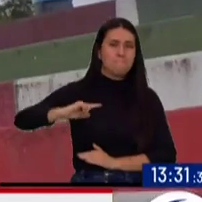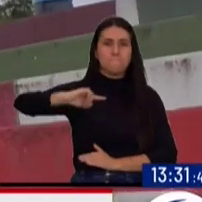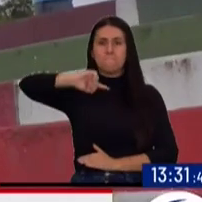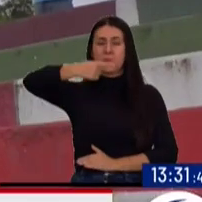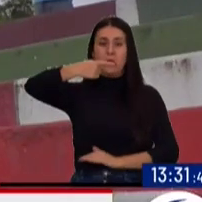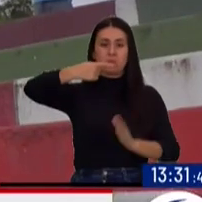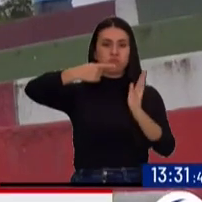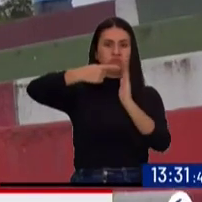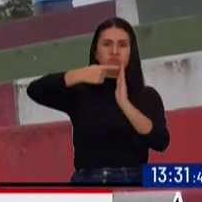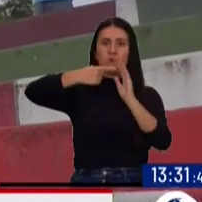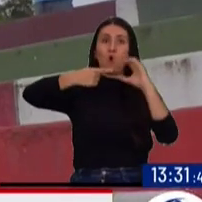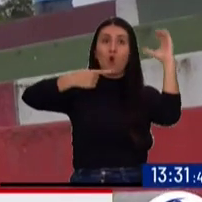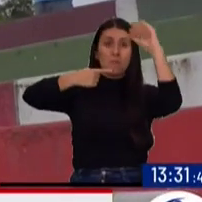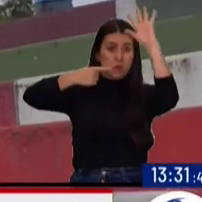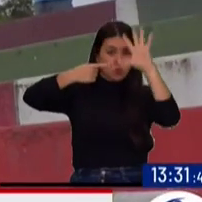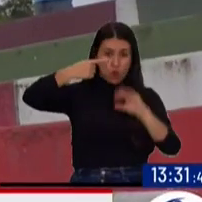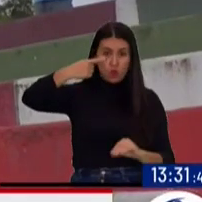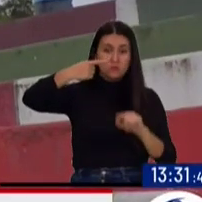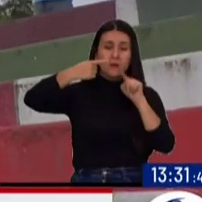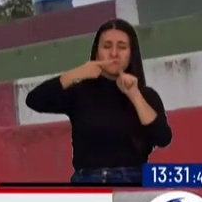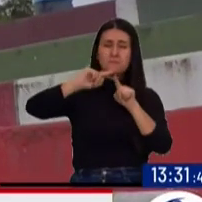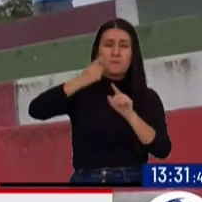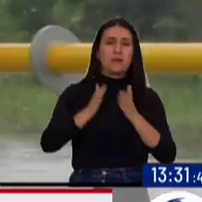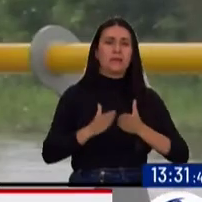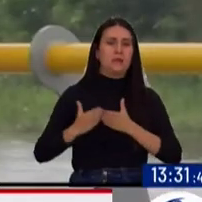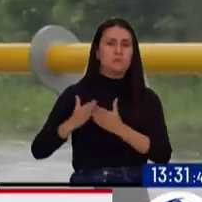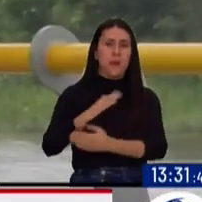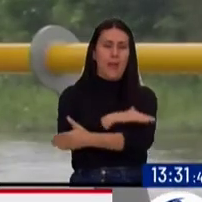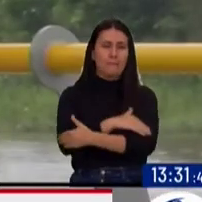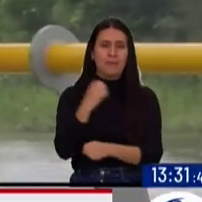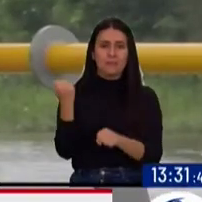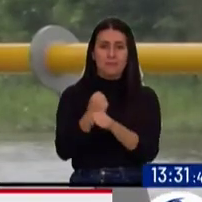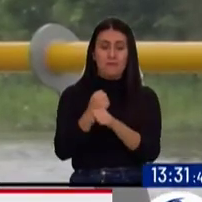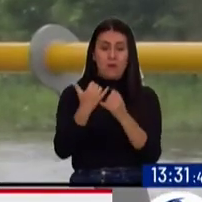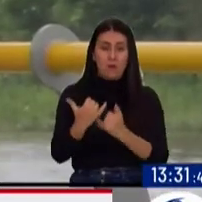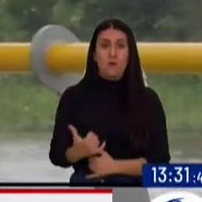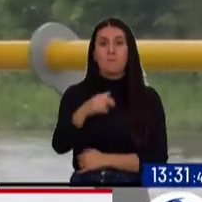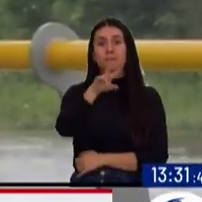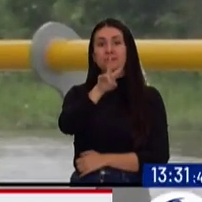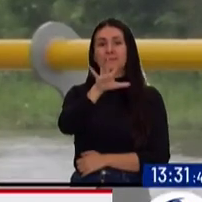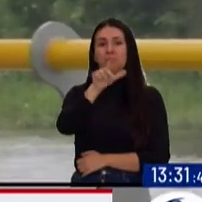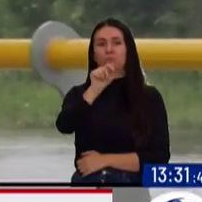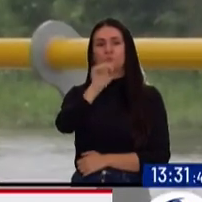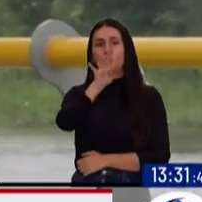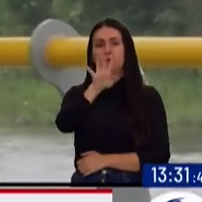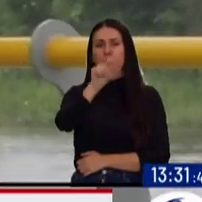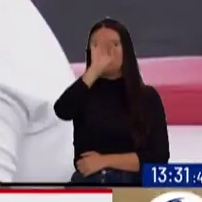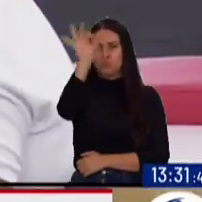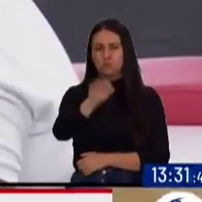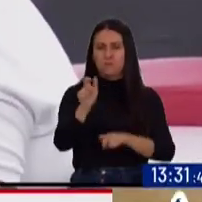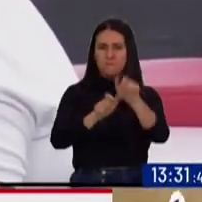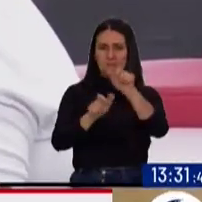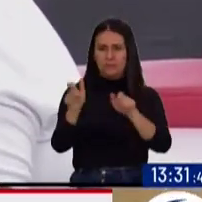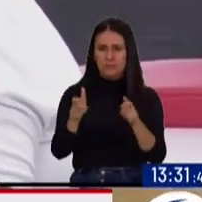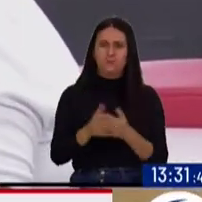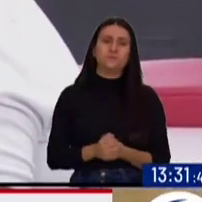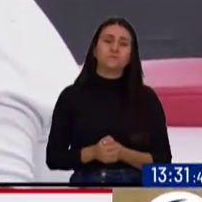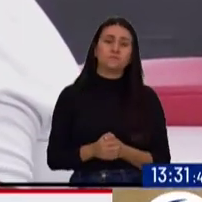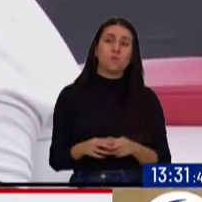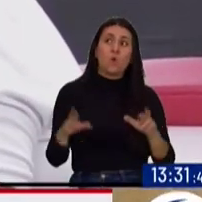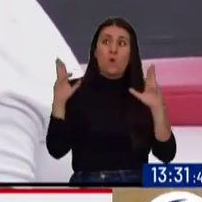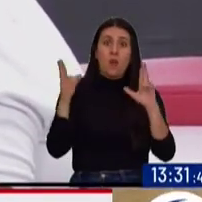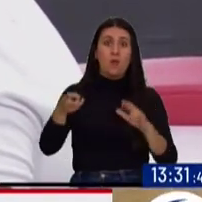en Colombia. Hasta agosto de este año, el marcador es del 25.4%. Que le dieran la oportunidad a